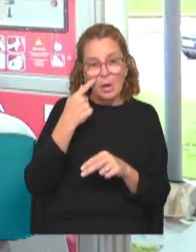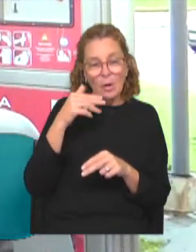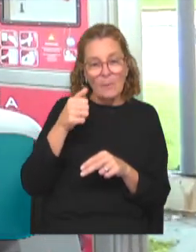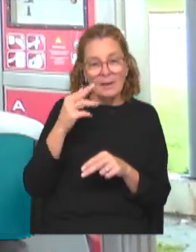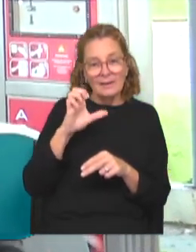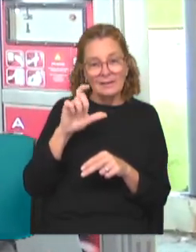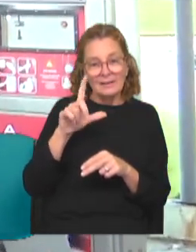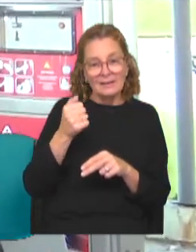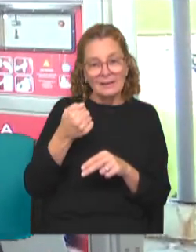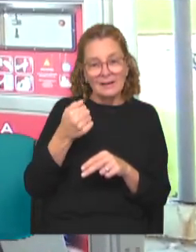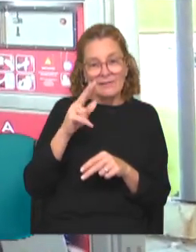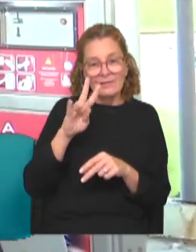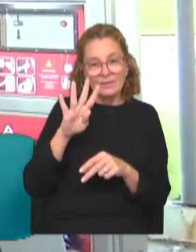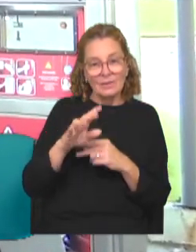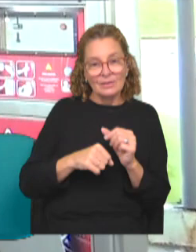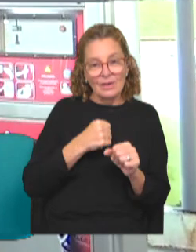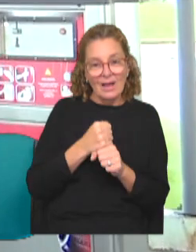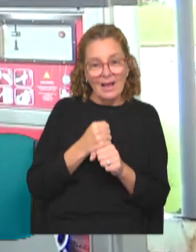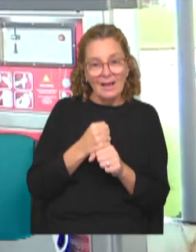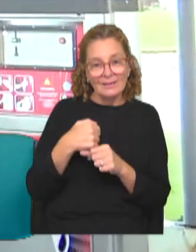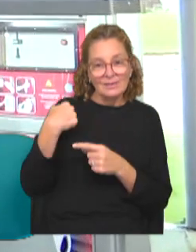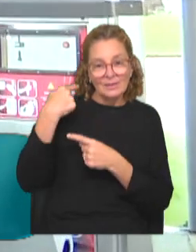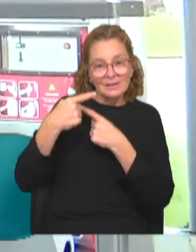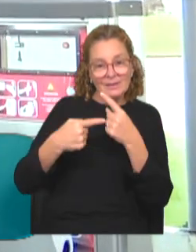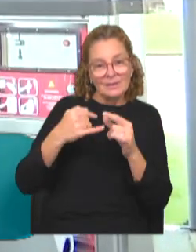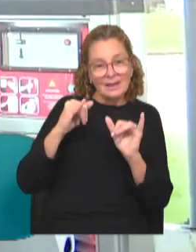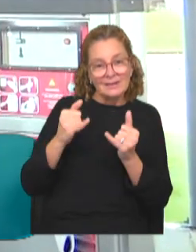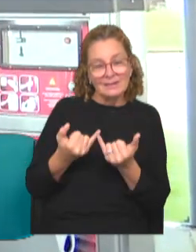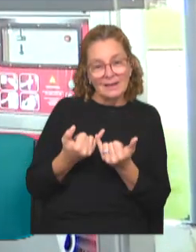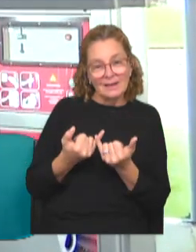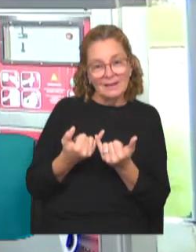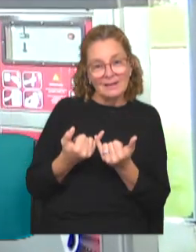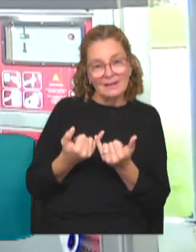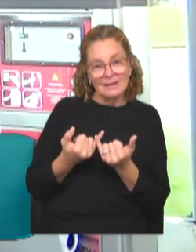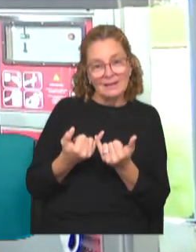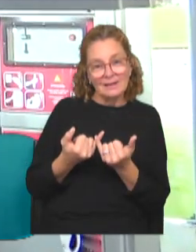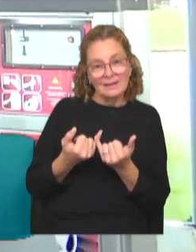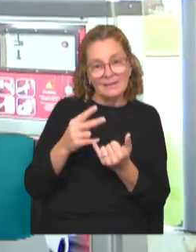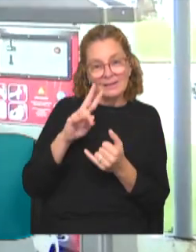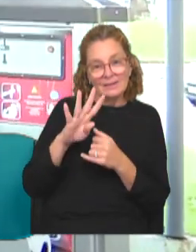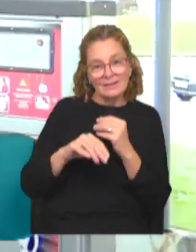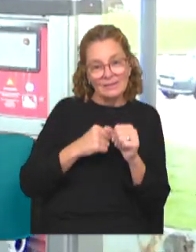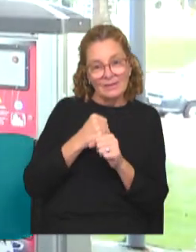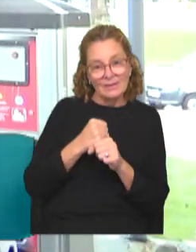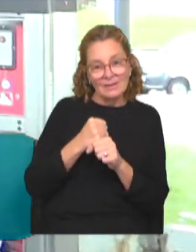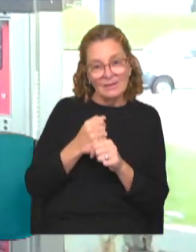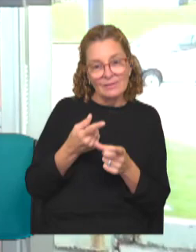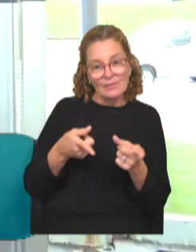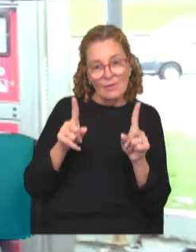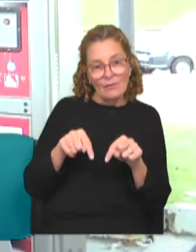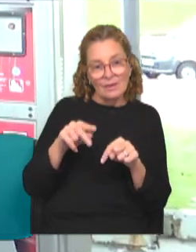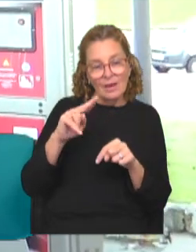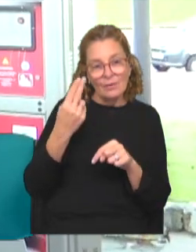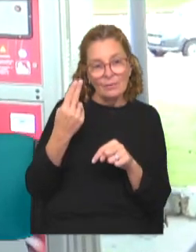hace 24 años, así que tengo una trayectoria ya con él. O sea, ¿sos clienta de Marcelo hace 24 años? 24 años que regresé al país